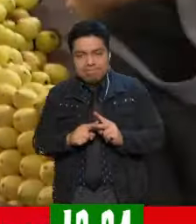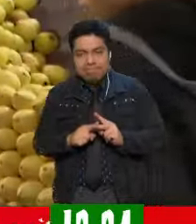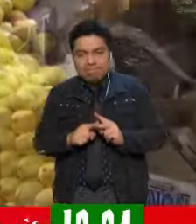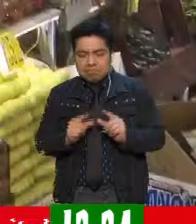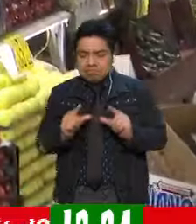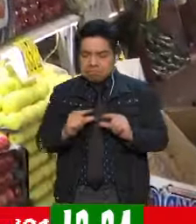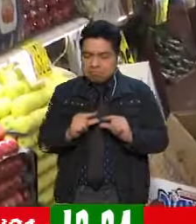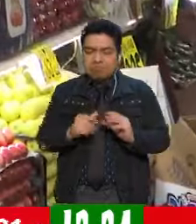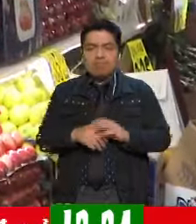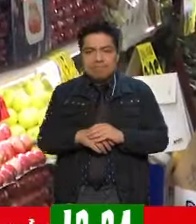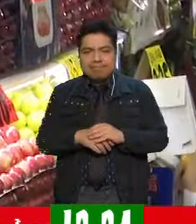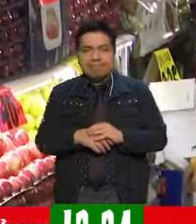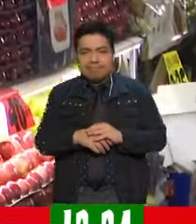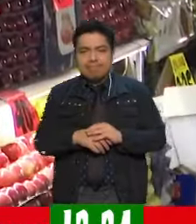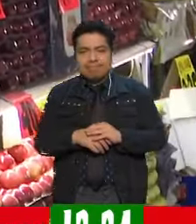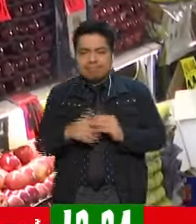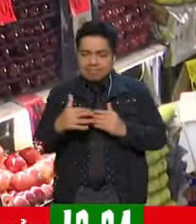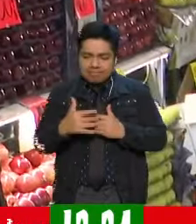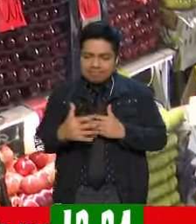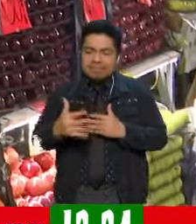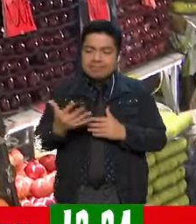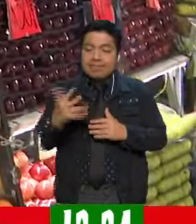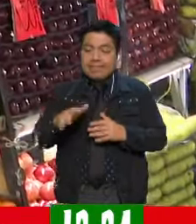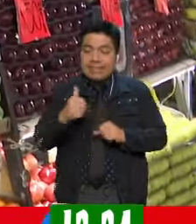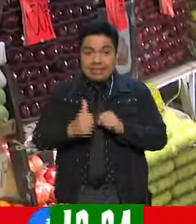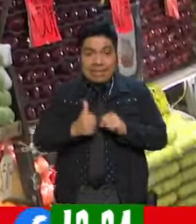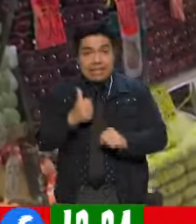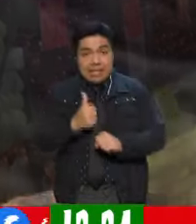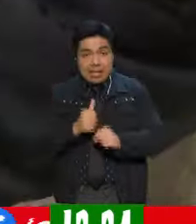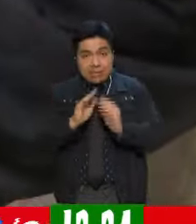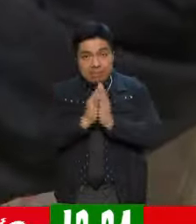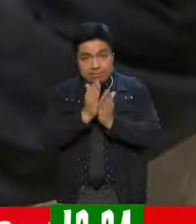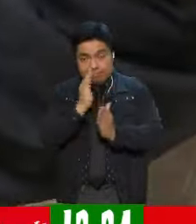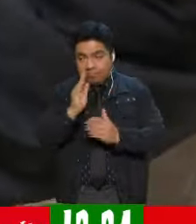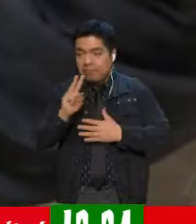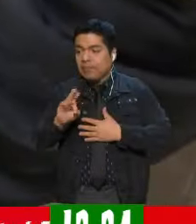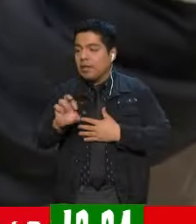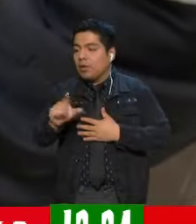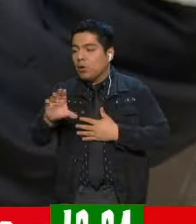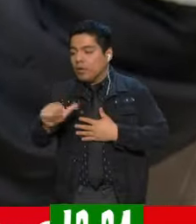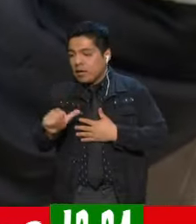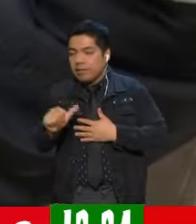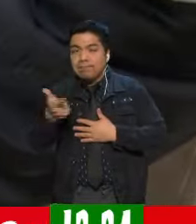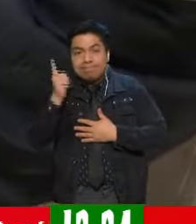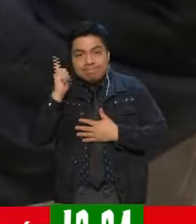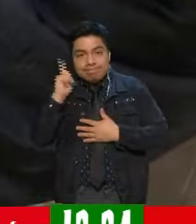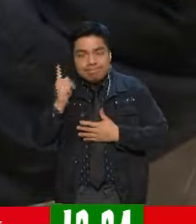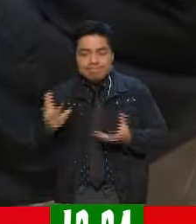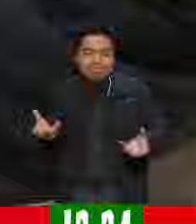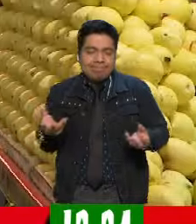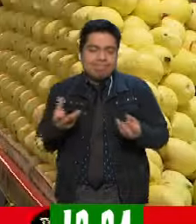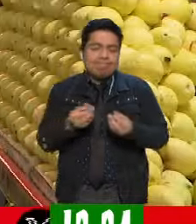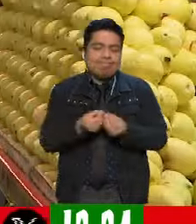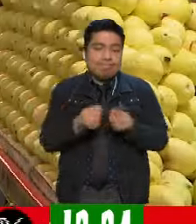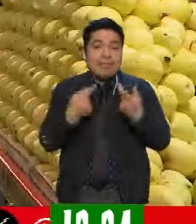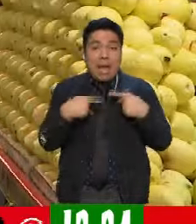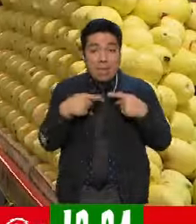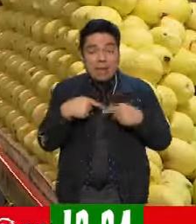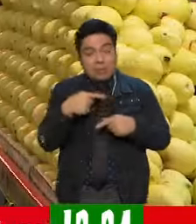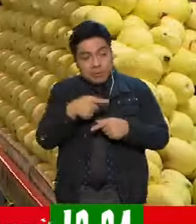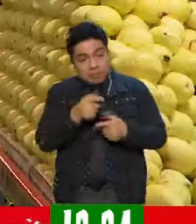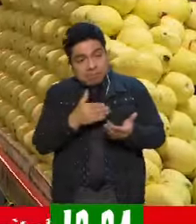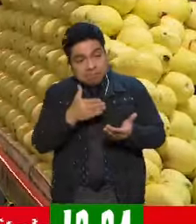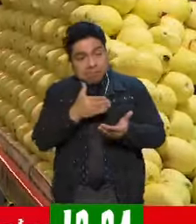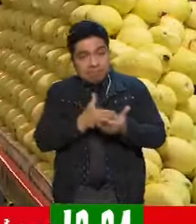algo pequeño tras Casi ya 10 años de su existencia Verónica aún espera esa combinación perfecta donde la gente vaya a la